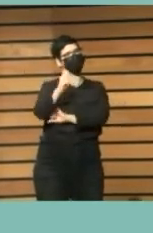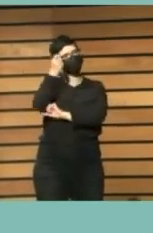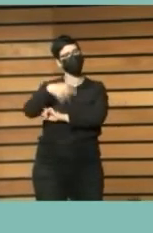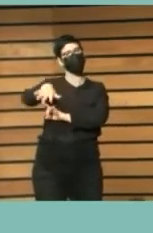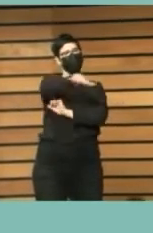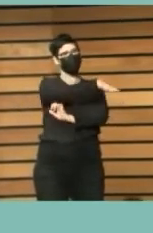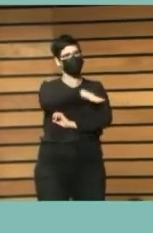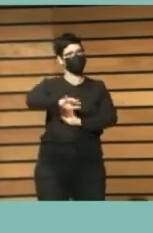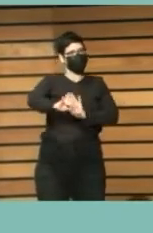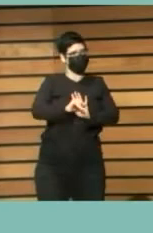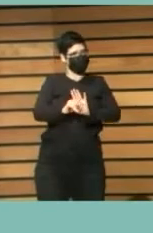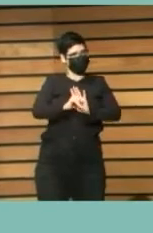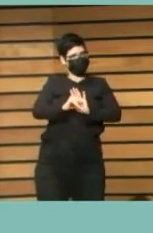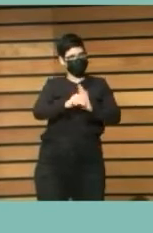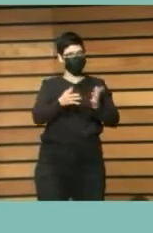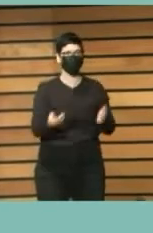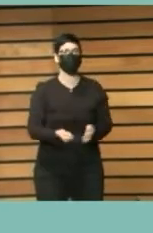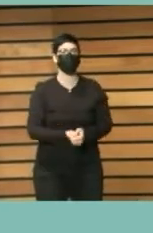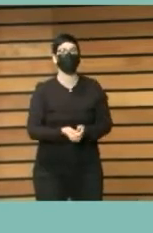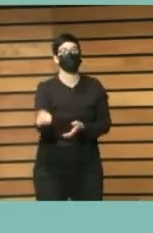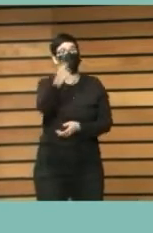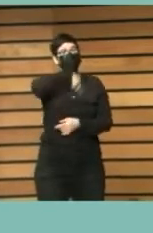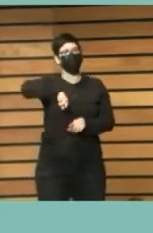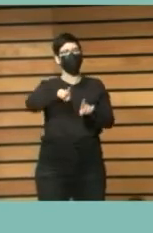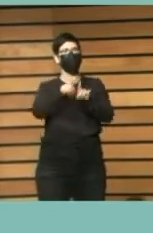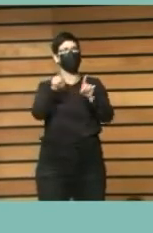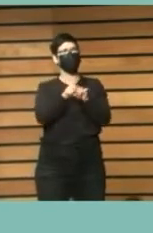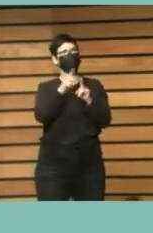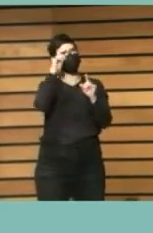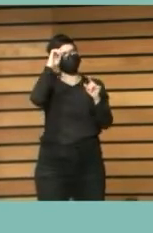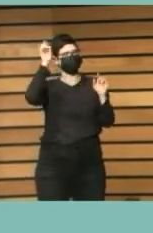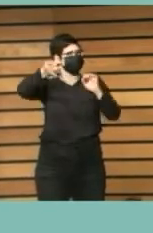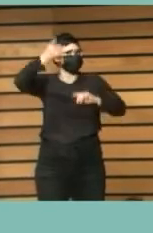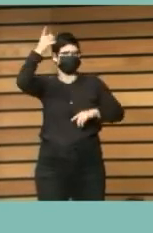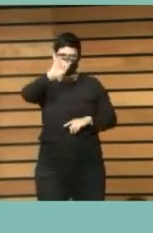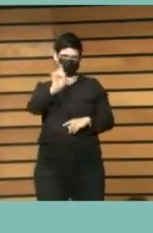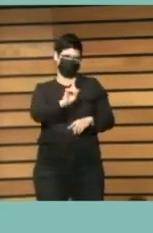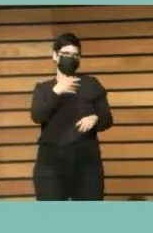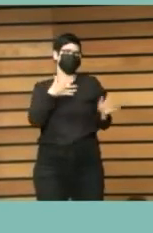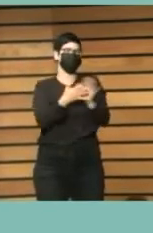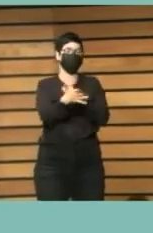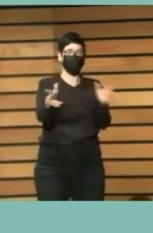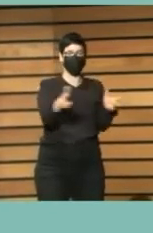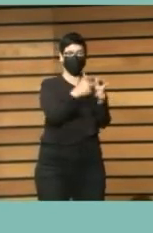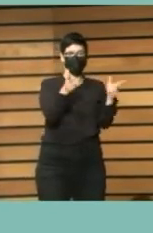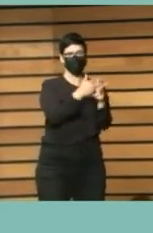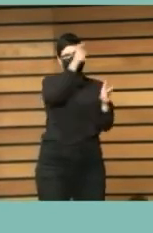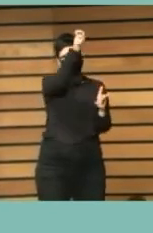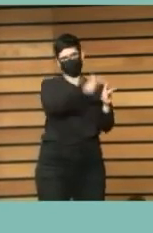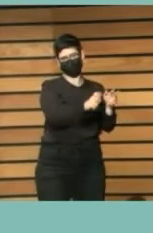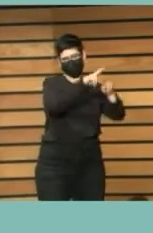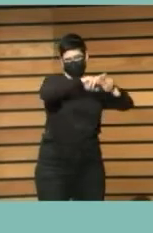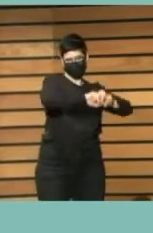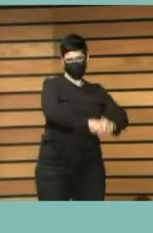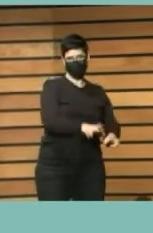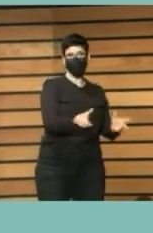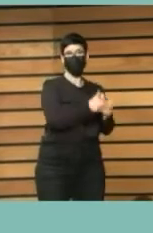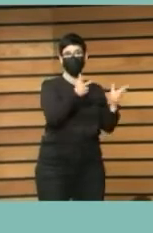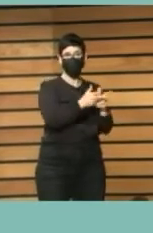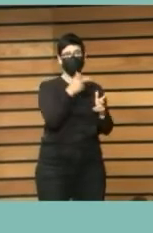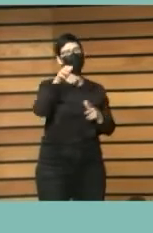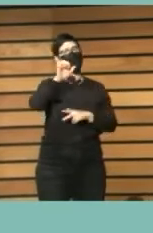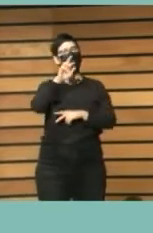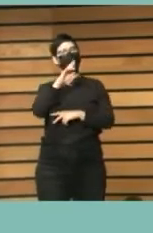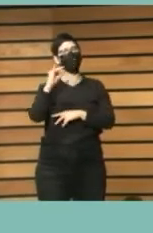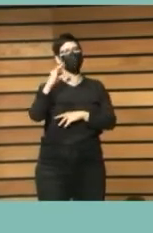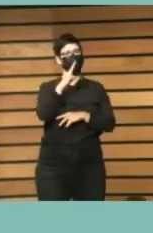pero mi intuición no era nuestra digamos ya el sociólogo Eric Klinenberg cuando define la importancia